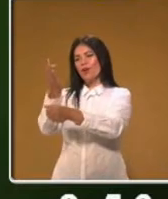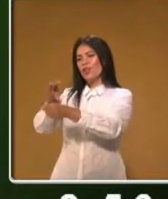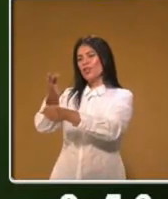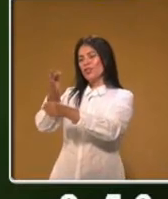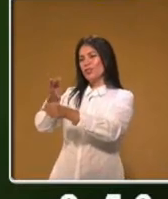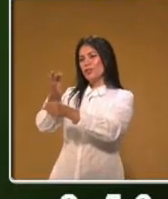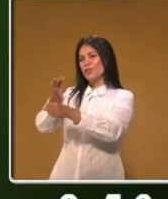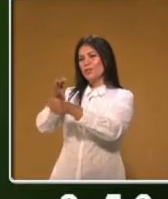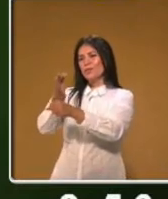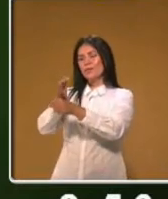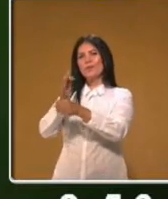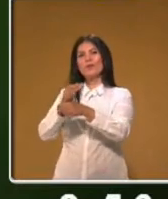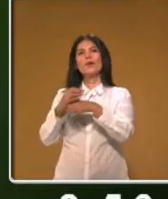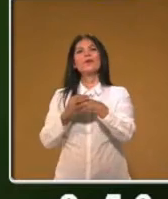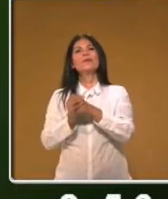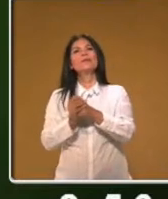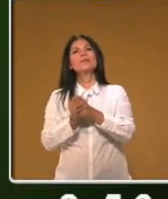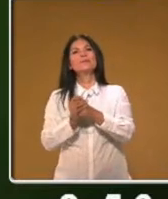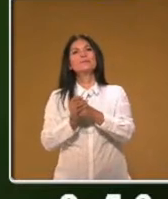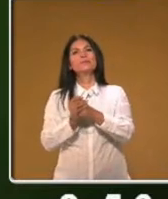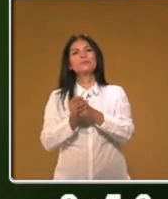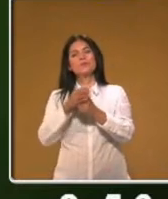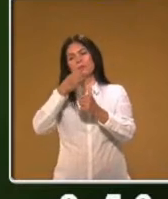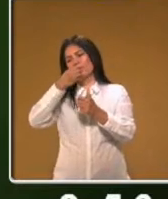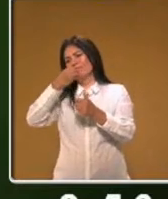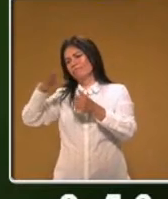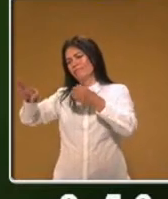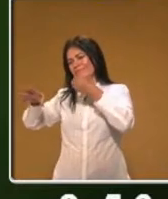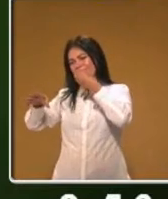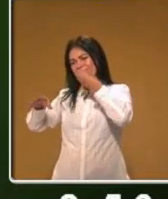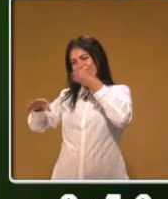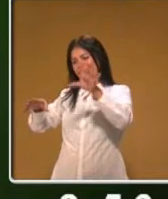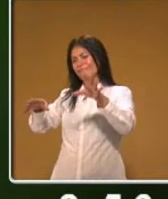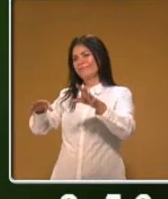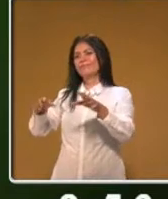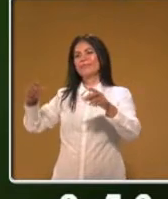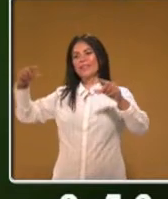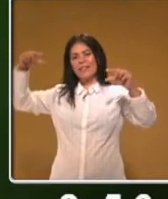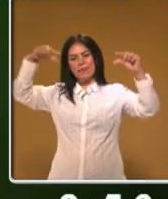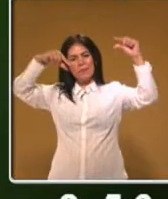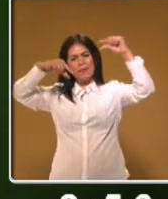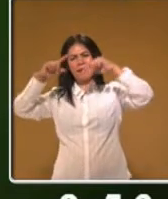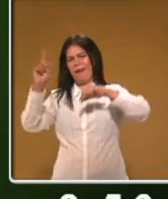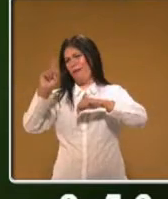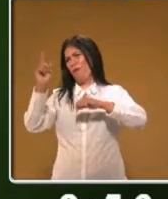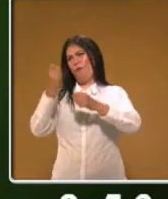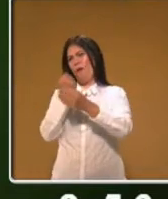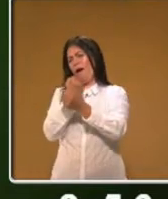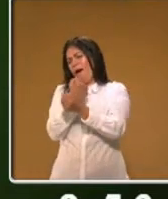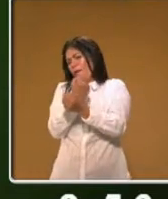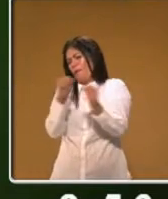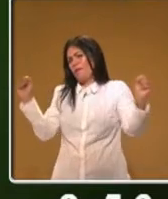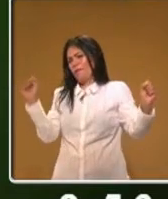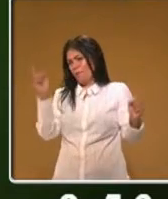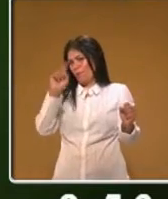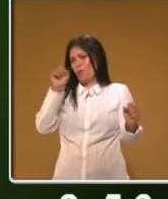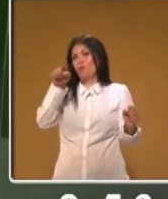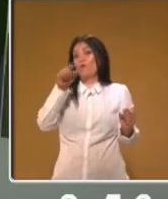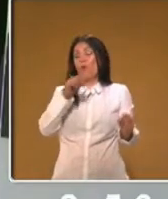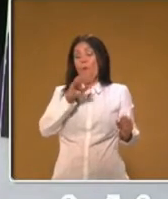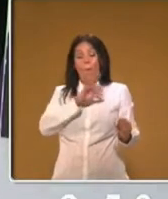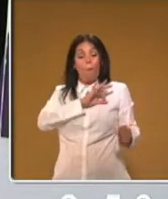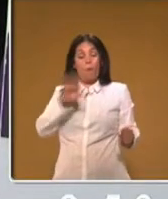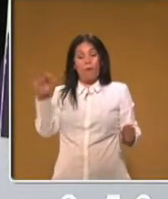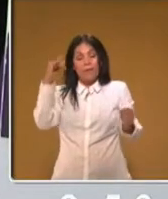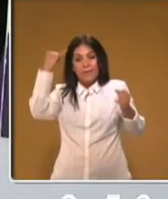son orbitales. Y y decían que estudiar química iba a ser aburrido. Entonces, de esta manera podemos irnos acercando